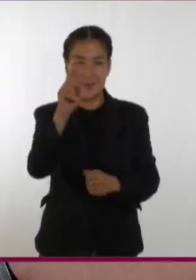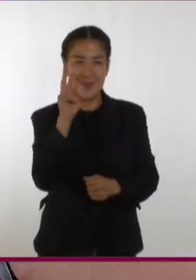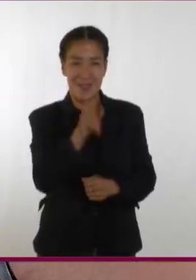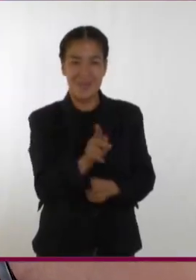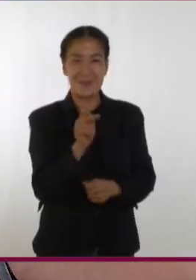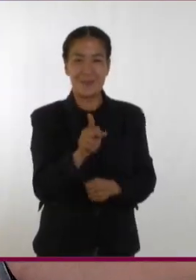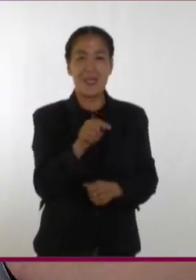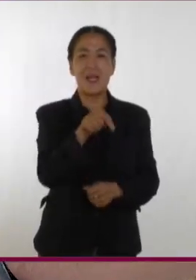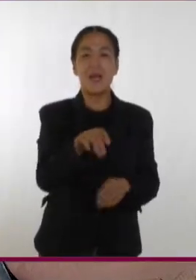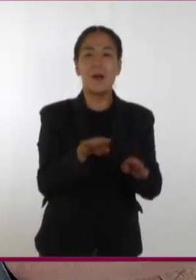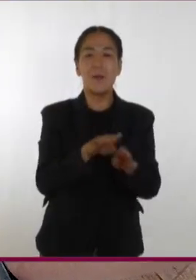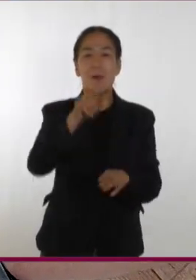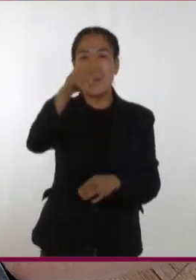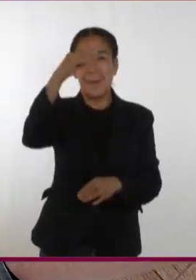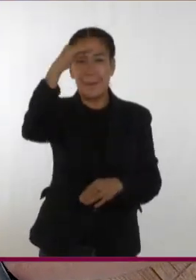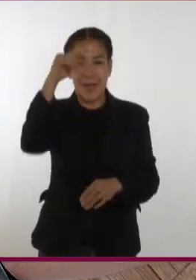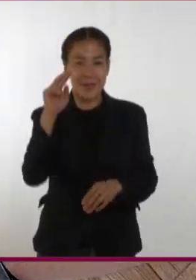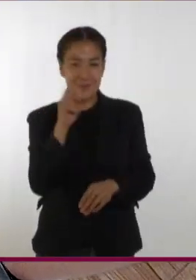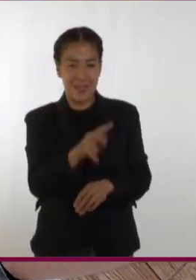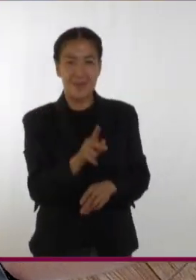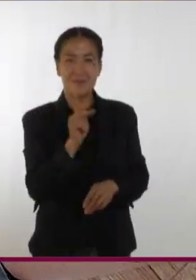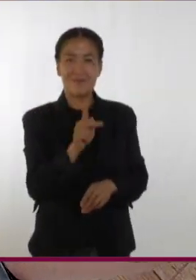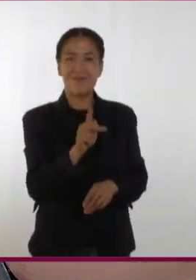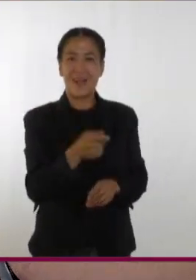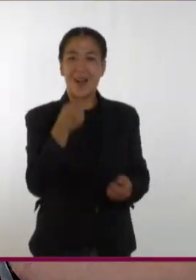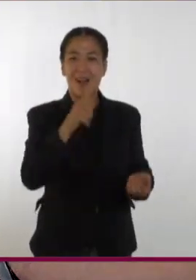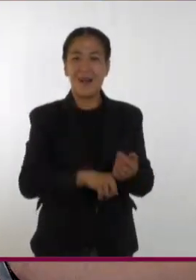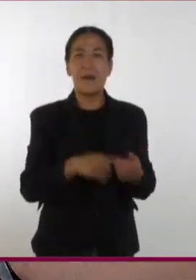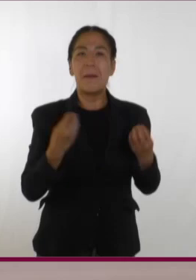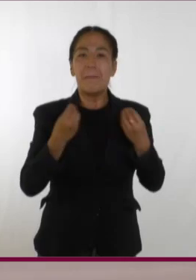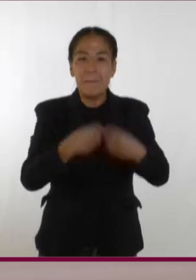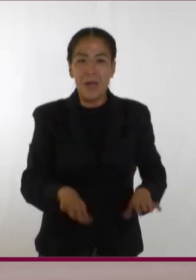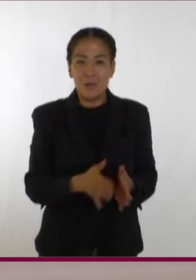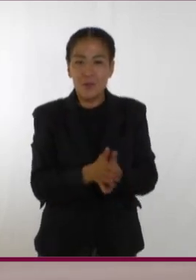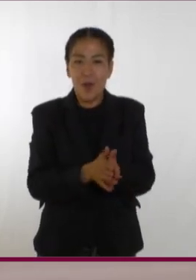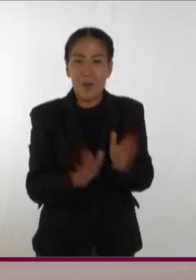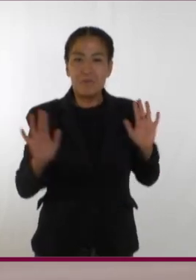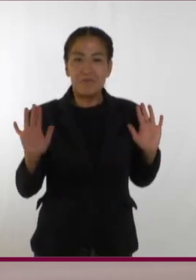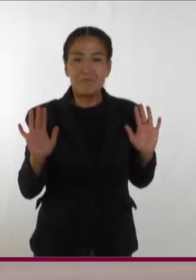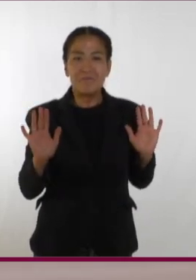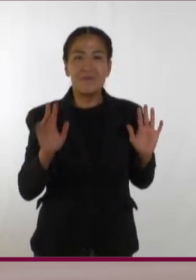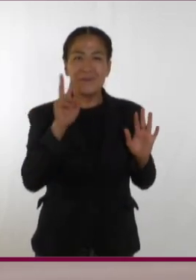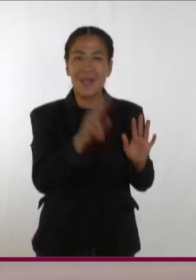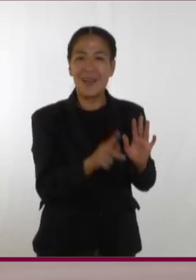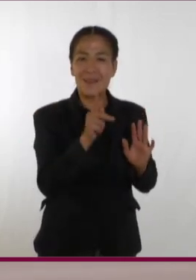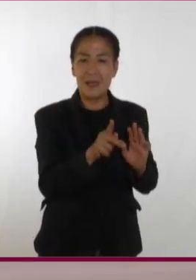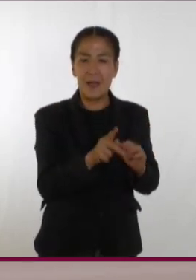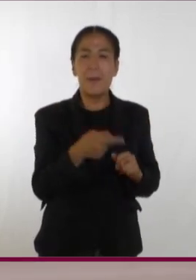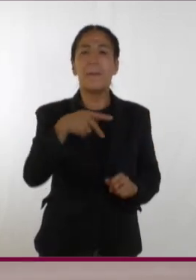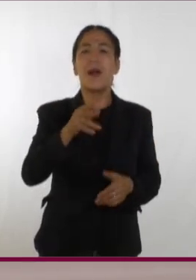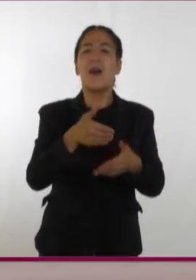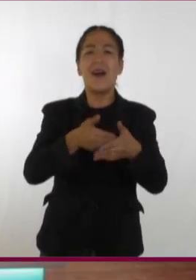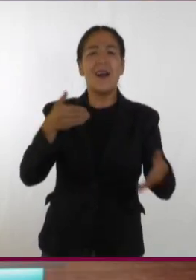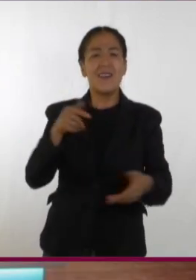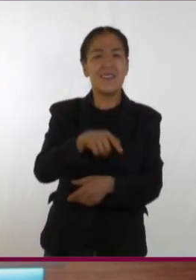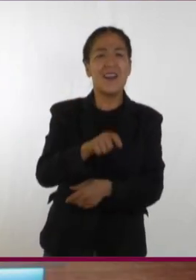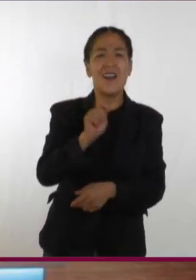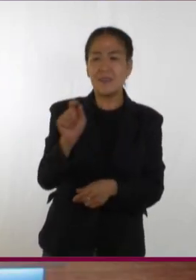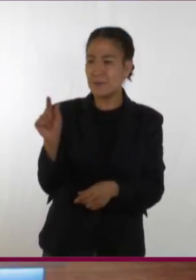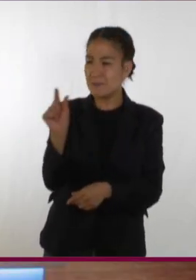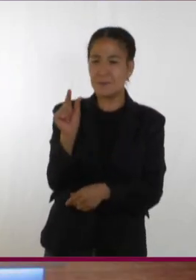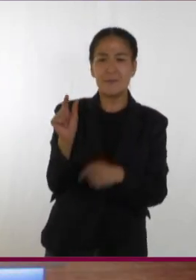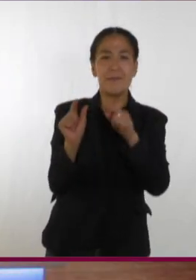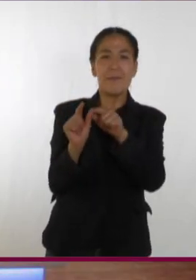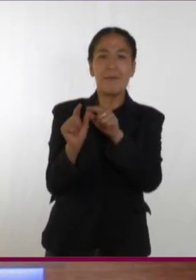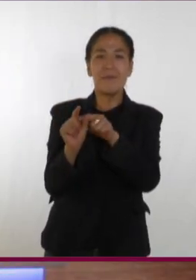Claro. A simple vista podríamos engañar a la mente porque casi es imperceptible la pérdida de área del chocolate. Pero como hemos